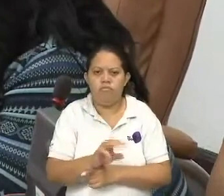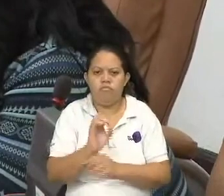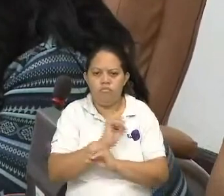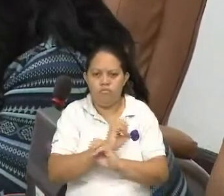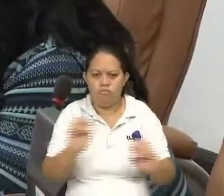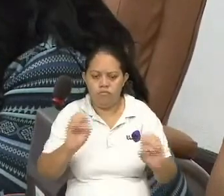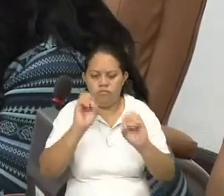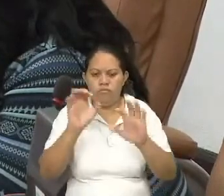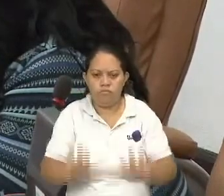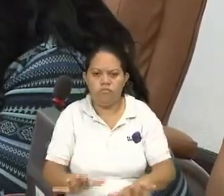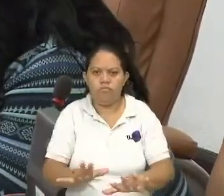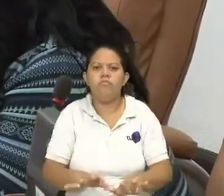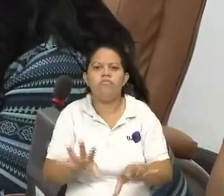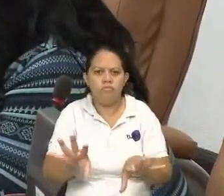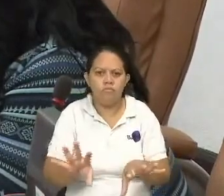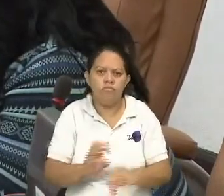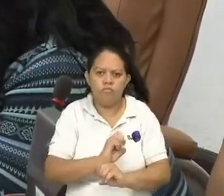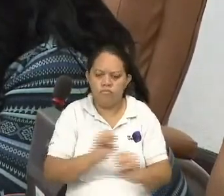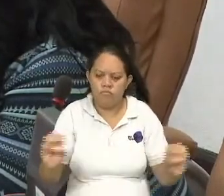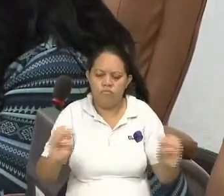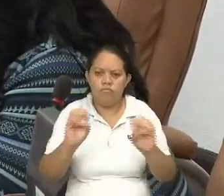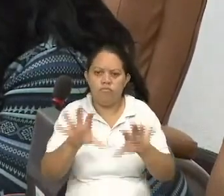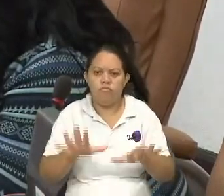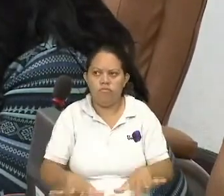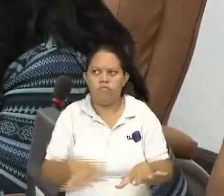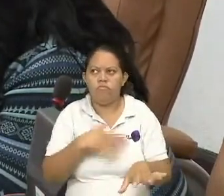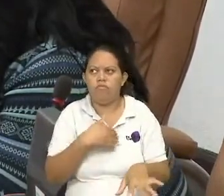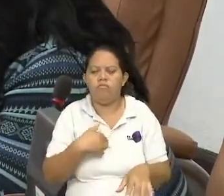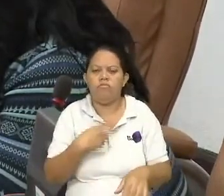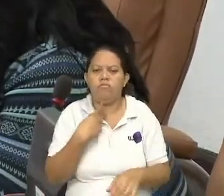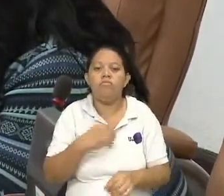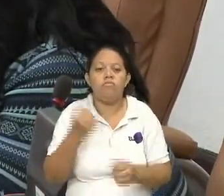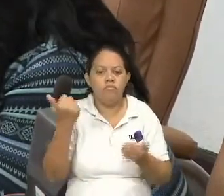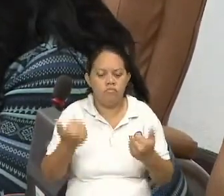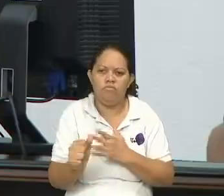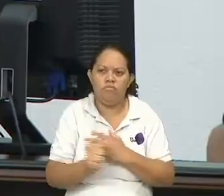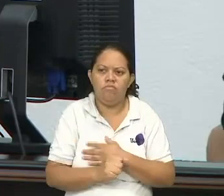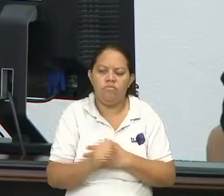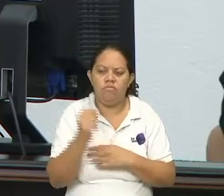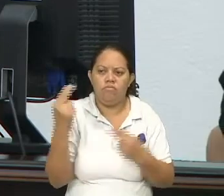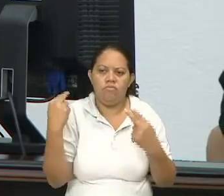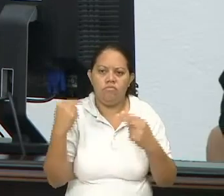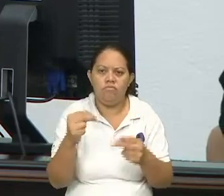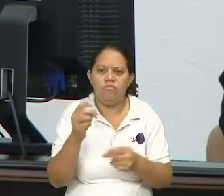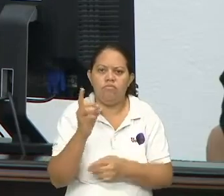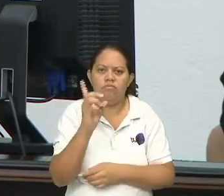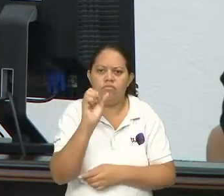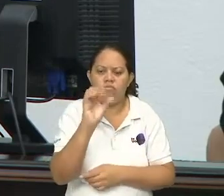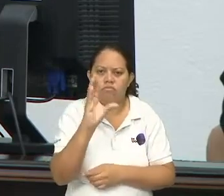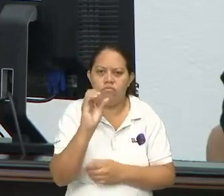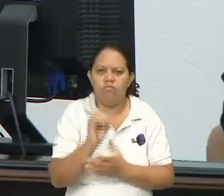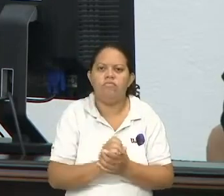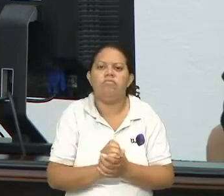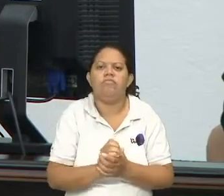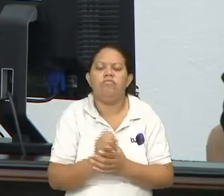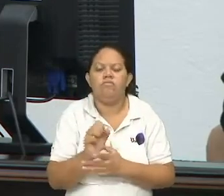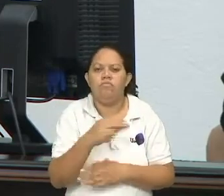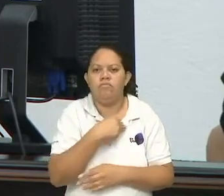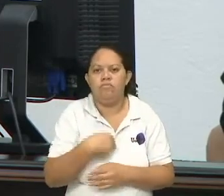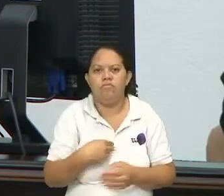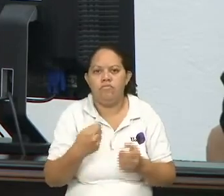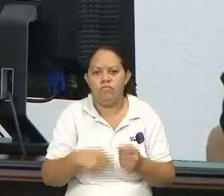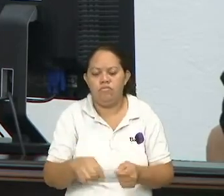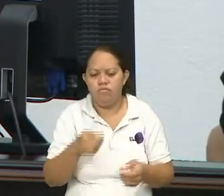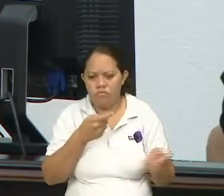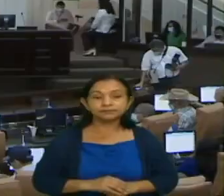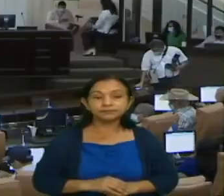julio se espera que los diputados aprueben otro decreto de cancelación de ONGs, que fue introducido el pasado martes 12 de